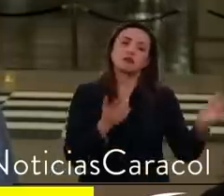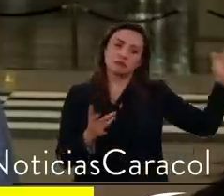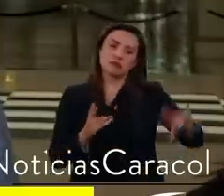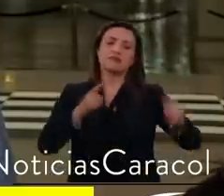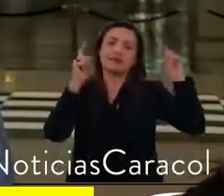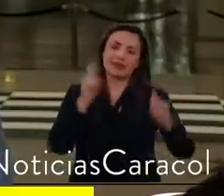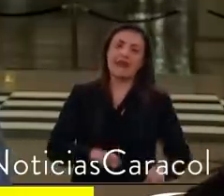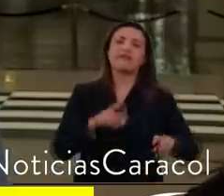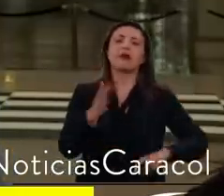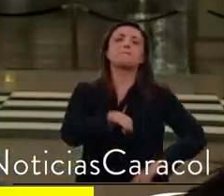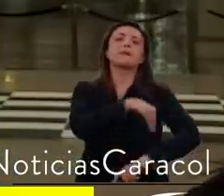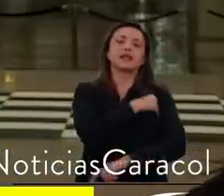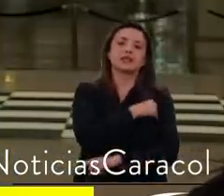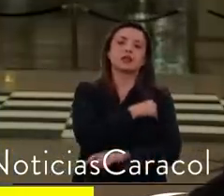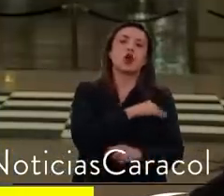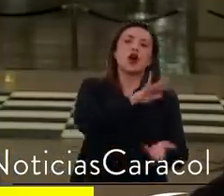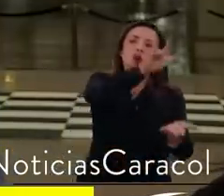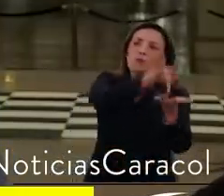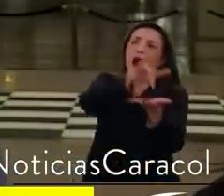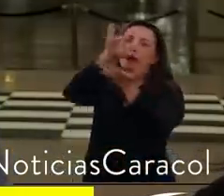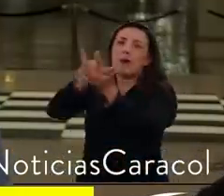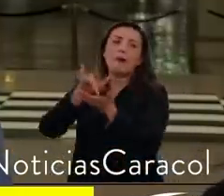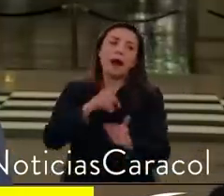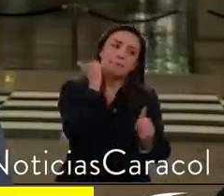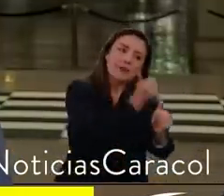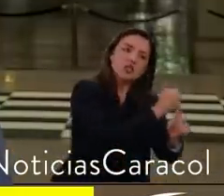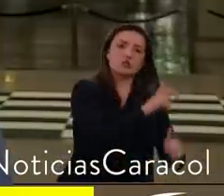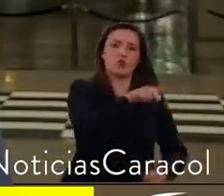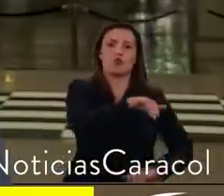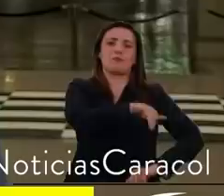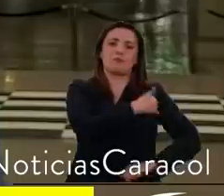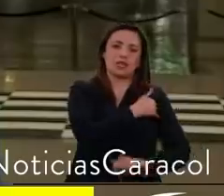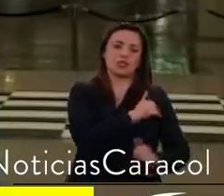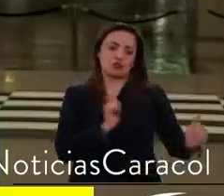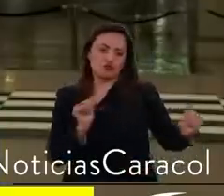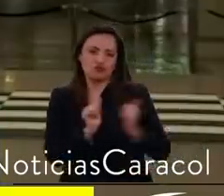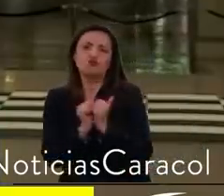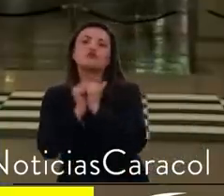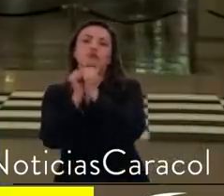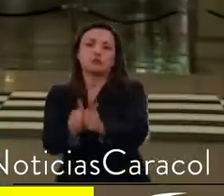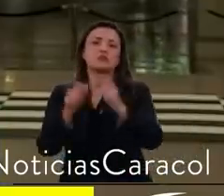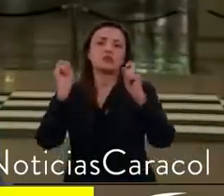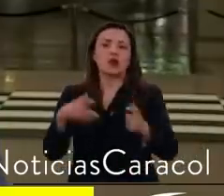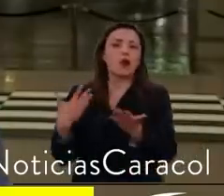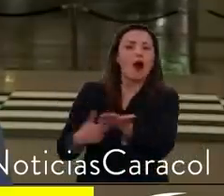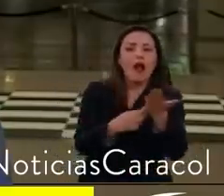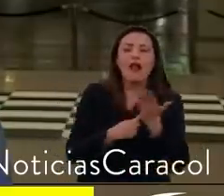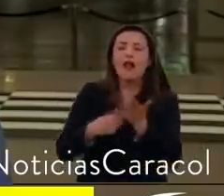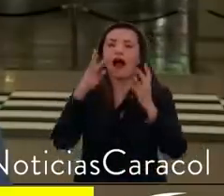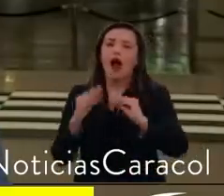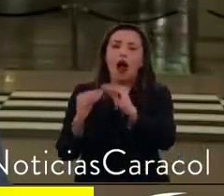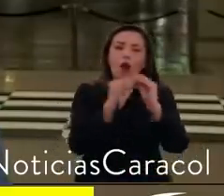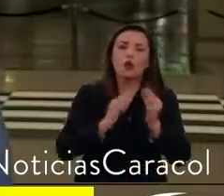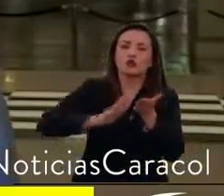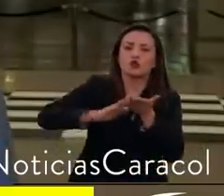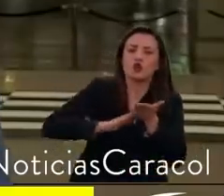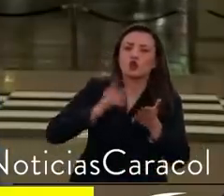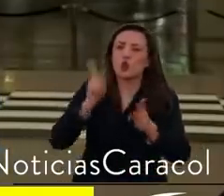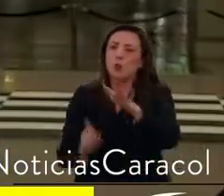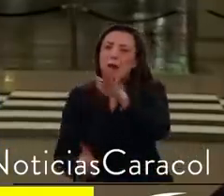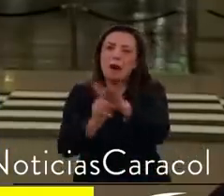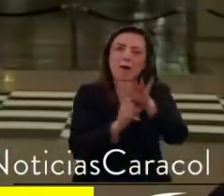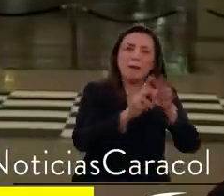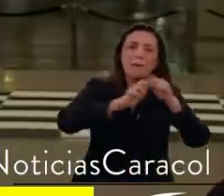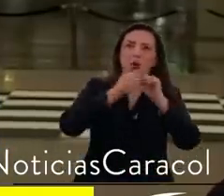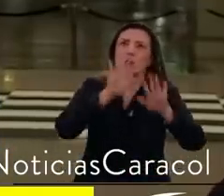ministros a cada uno de los territorios, que los ministros asistan con nosotros y entre todos podamos llegar a soluciones conjuntas de problemáticas que son